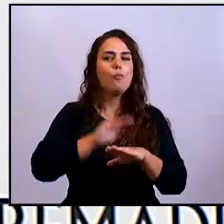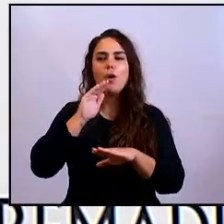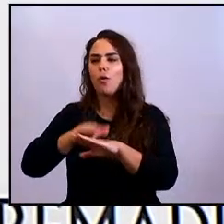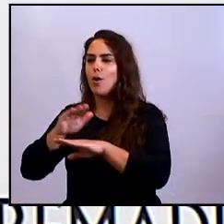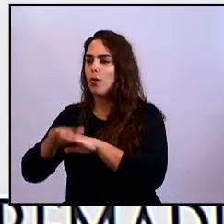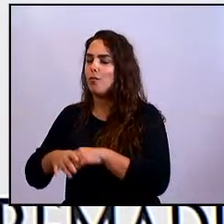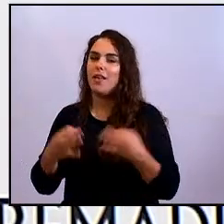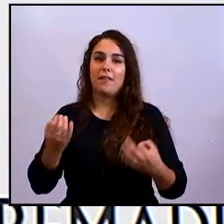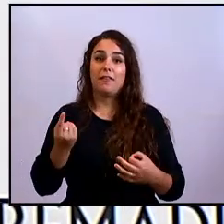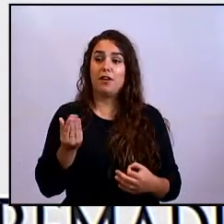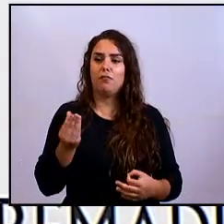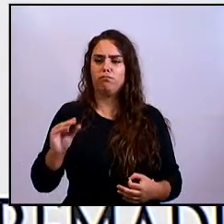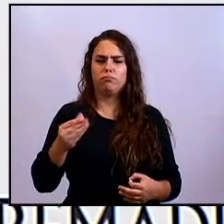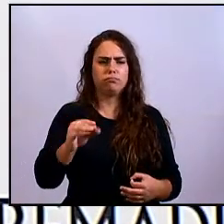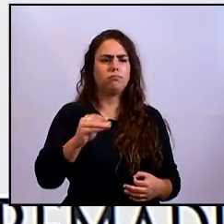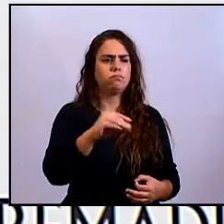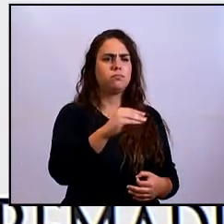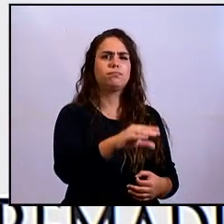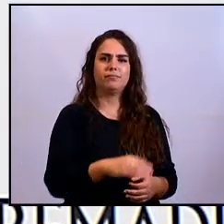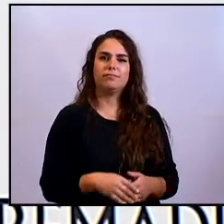las partidas necesarias.